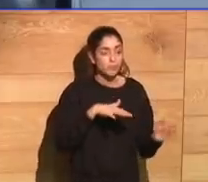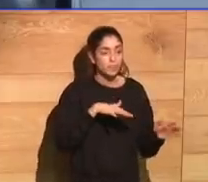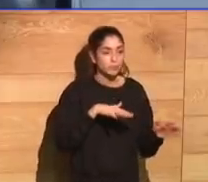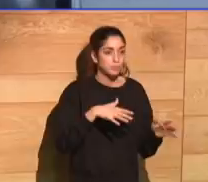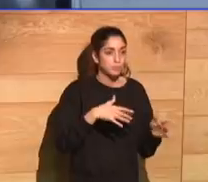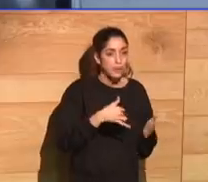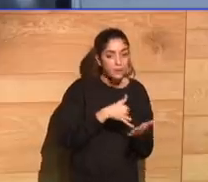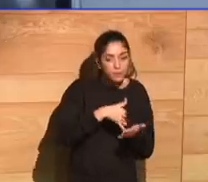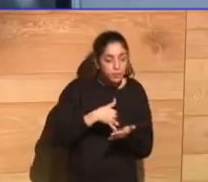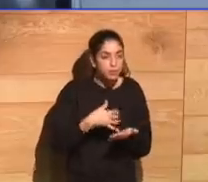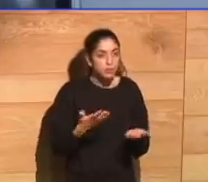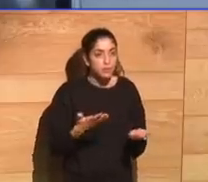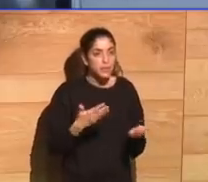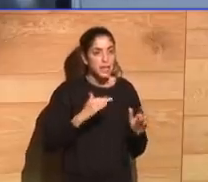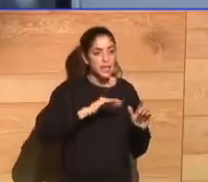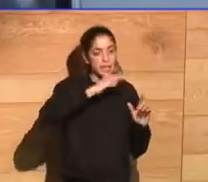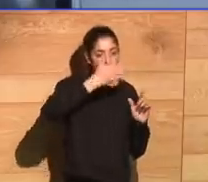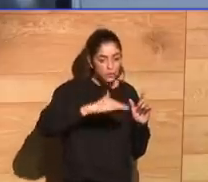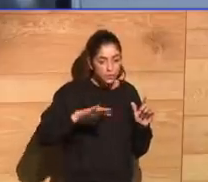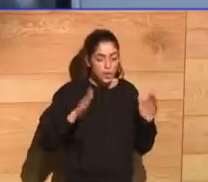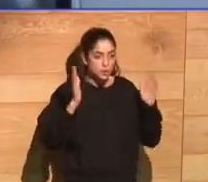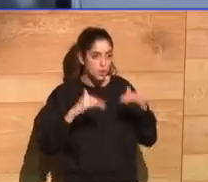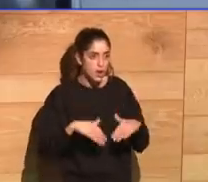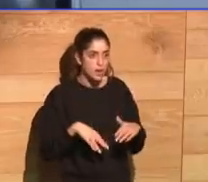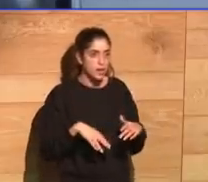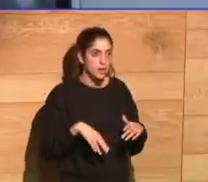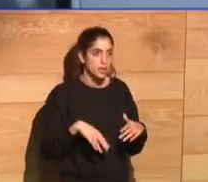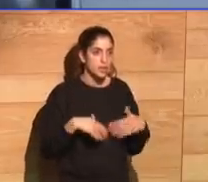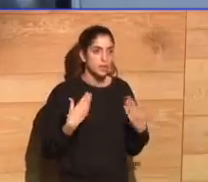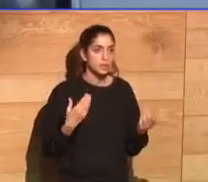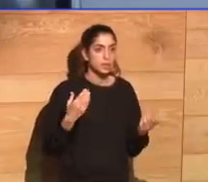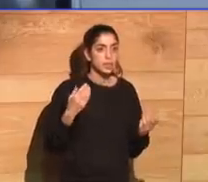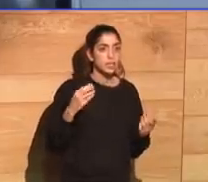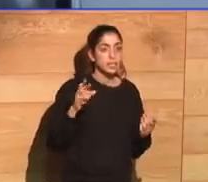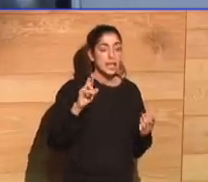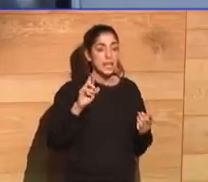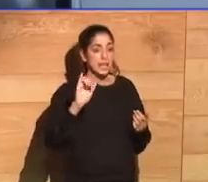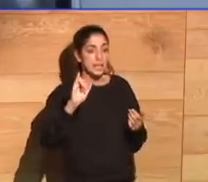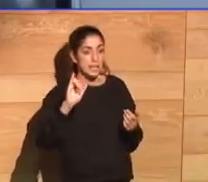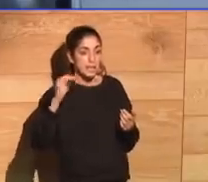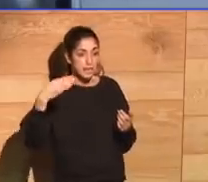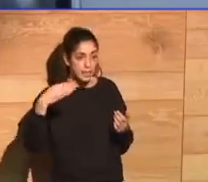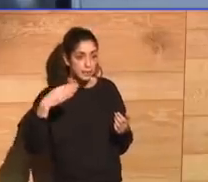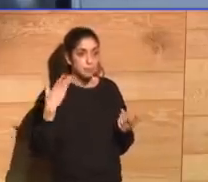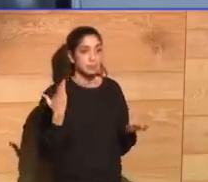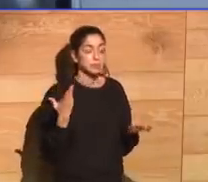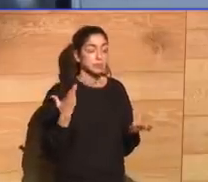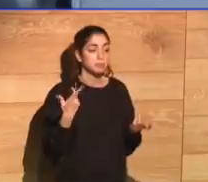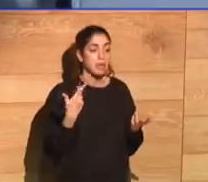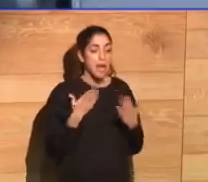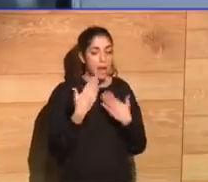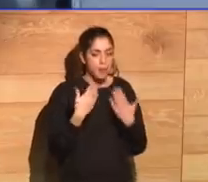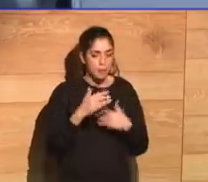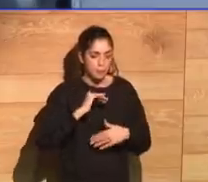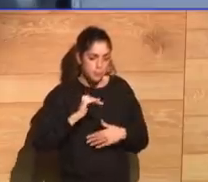en lo tonal, muy irregular. No se hablaba bien de Christopher Reeve. Ahora, sin embargo, cuando vemos a Christopher Reeve, vemos que era